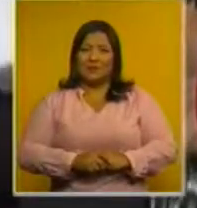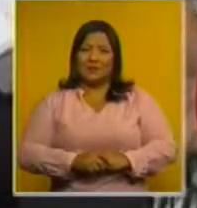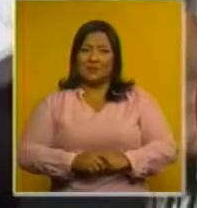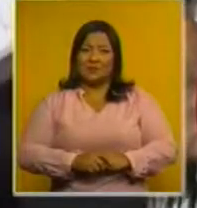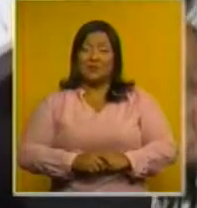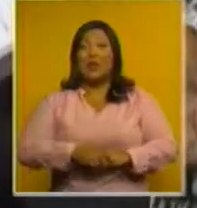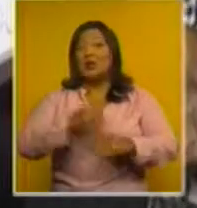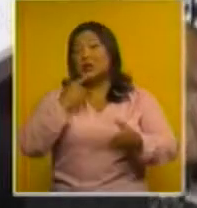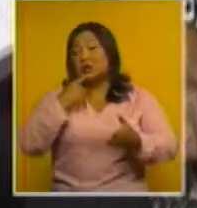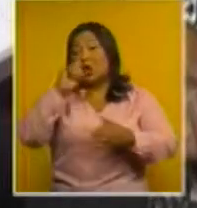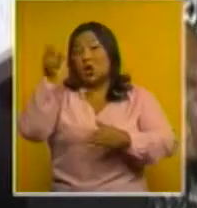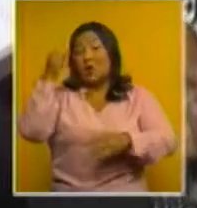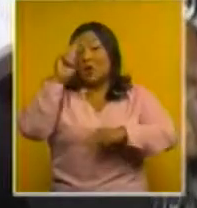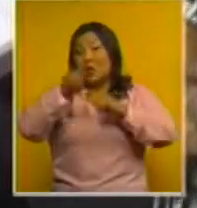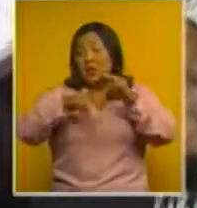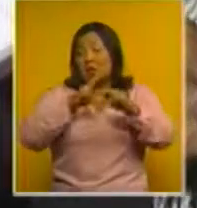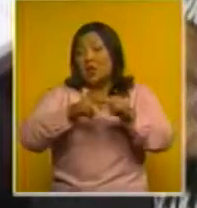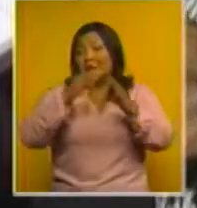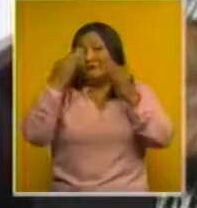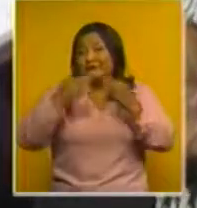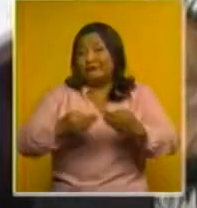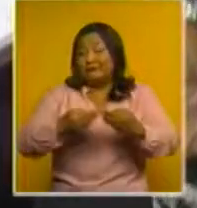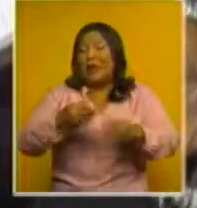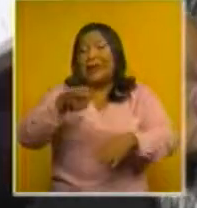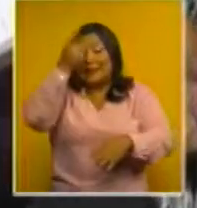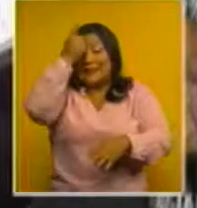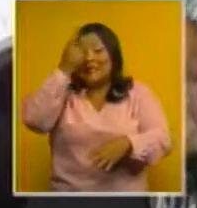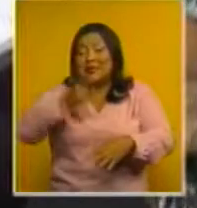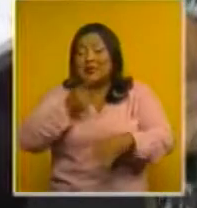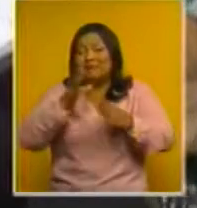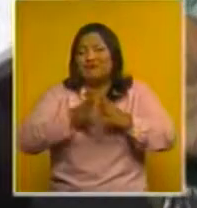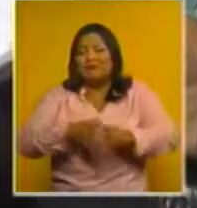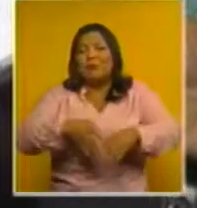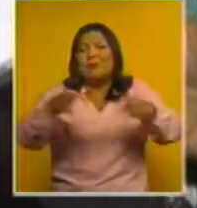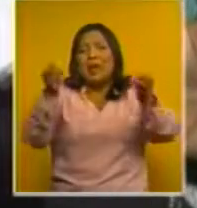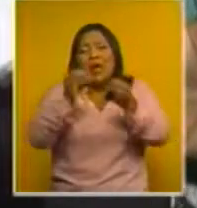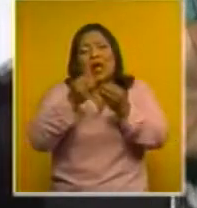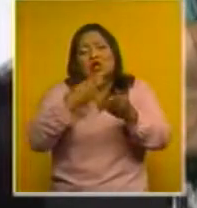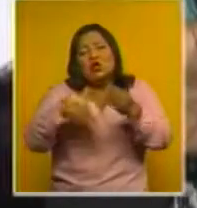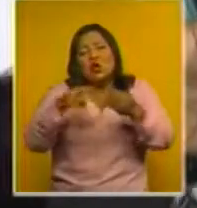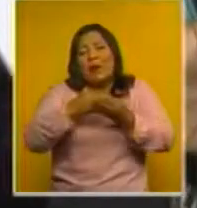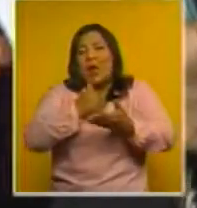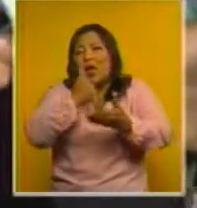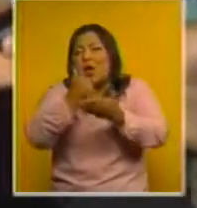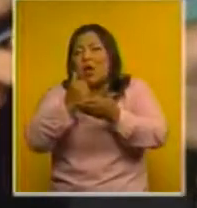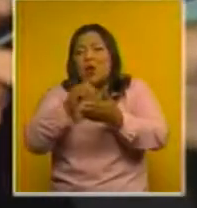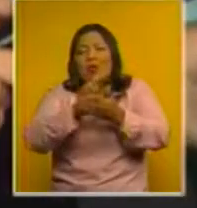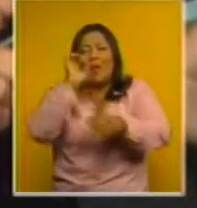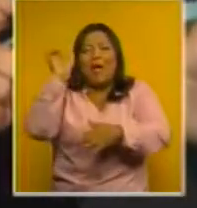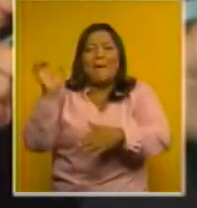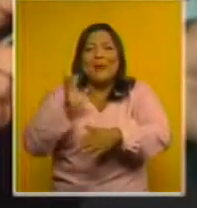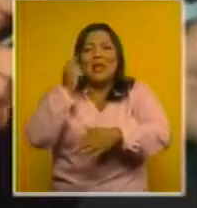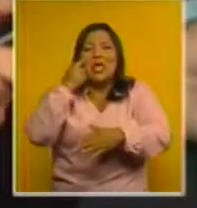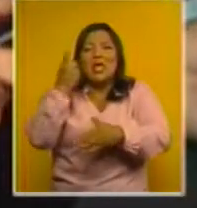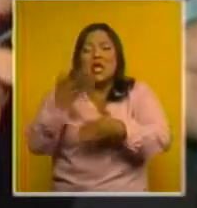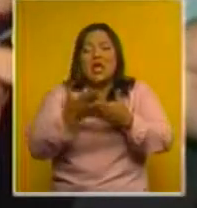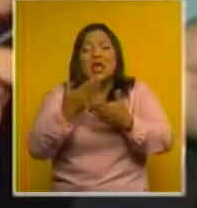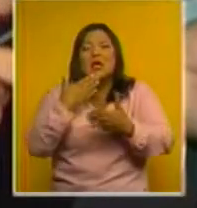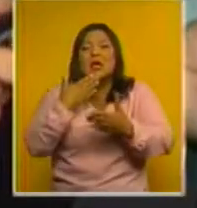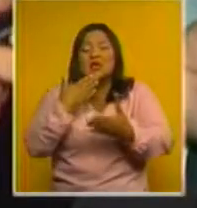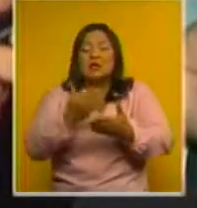Si el gobierno nacional efectivamente ha decidido prolongar esta situación de emergencia, yo entiendo además que estaría en el marco del